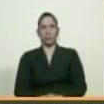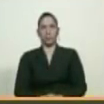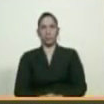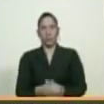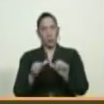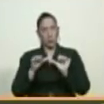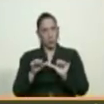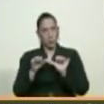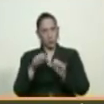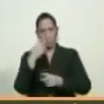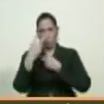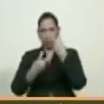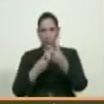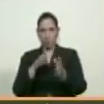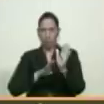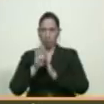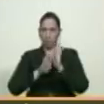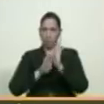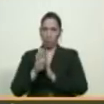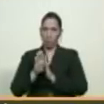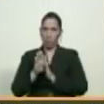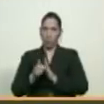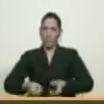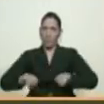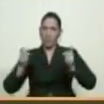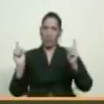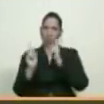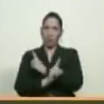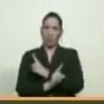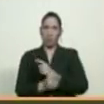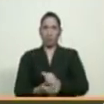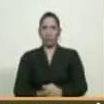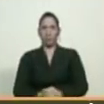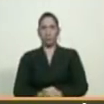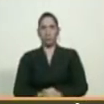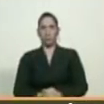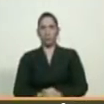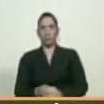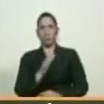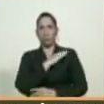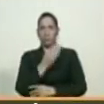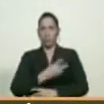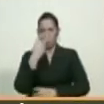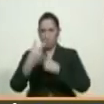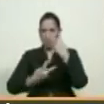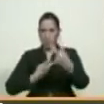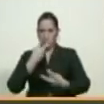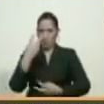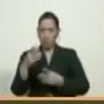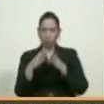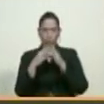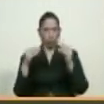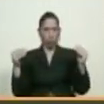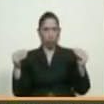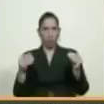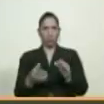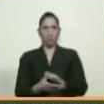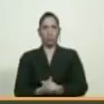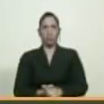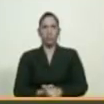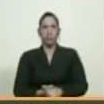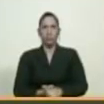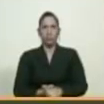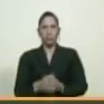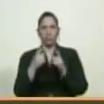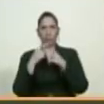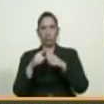al desarrollo de este mercado cambiario y se reservará su potestad de supervisar todas las operaciones para